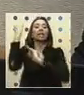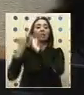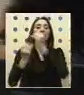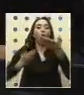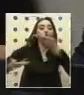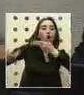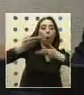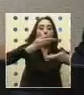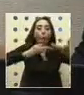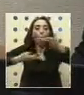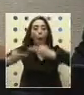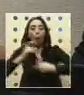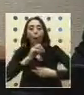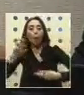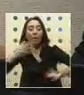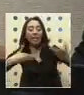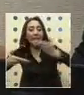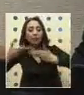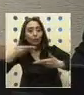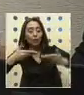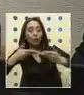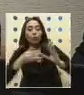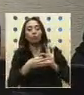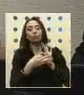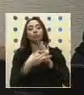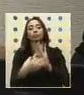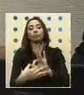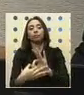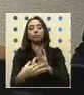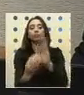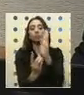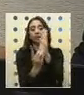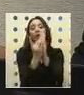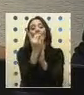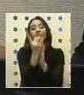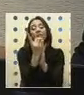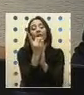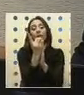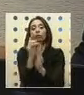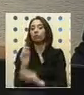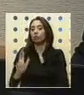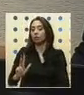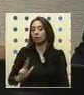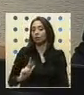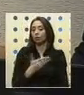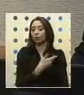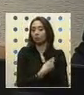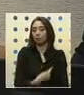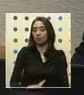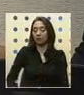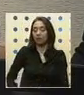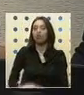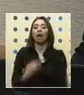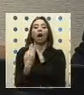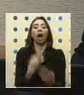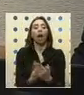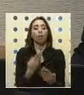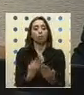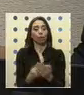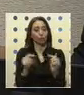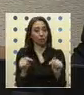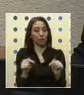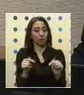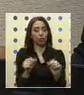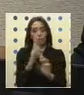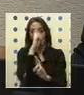y que a su vez está estrechamente relacionada con el desarrollo. Señor Presidente, quisiera aprovechar esta ocasión para